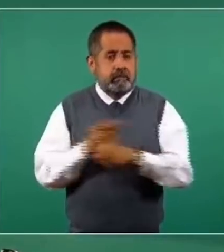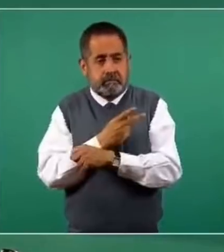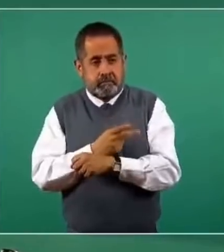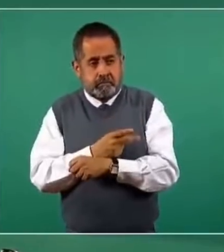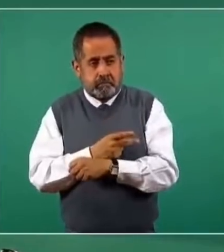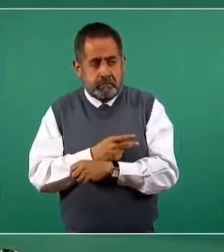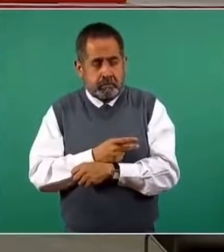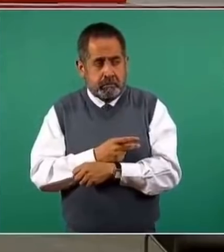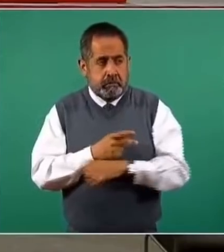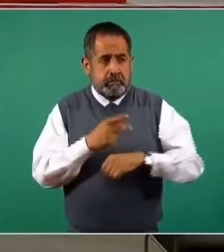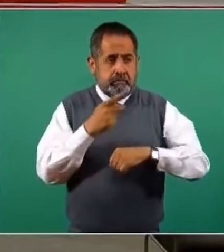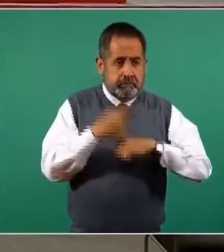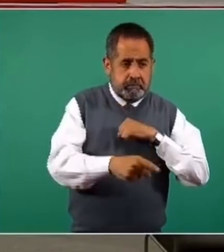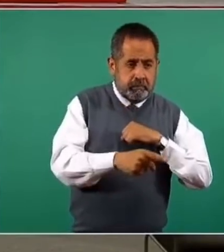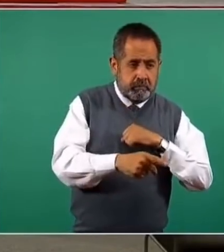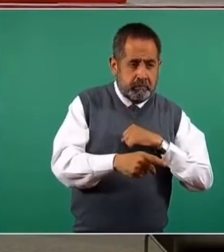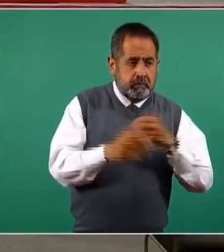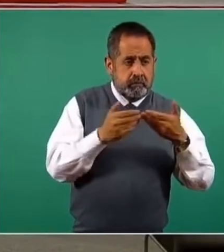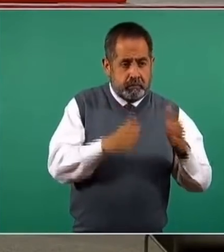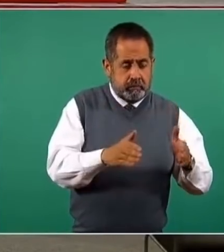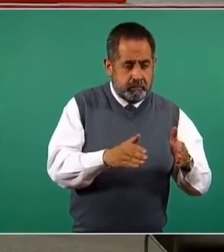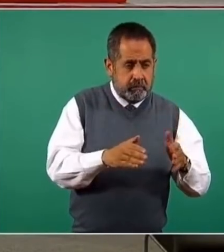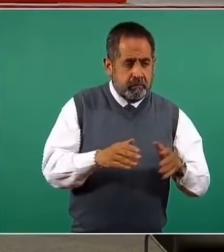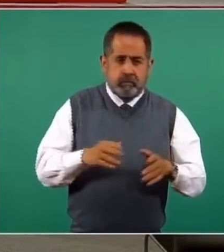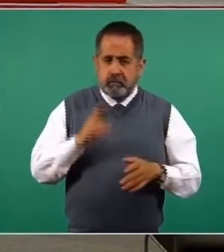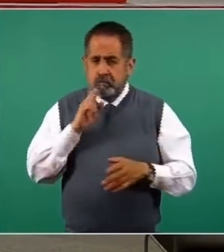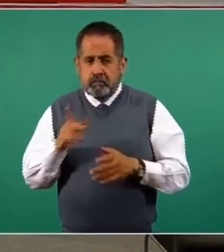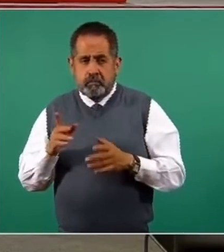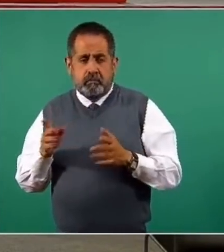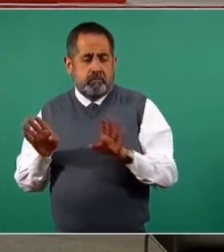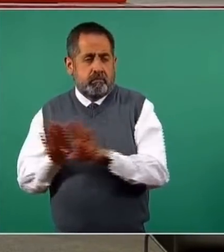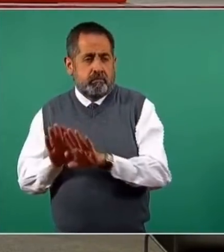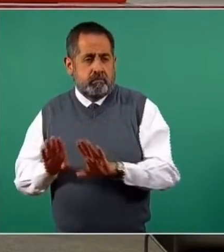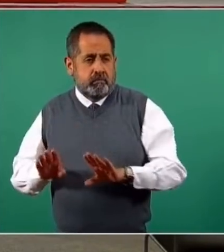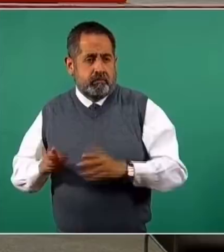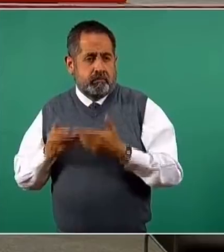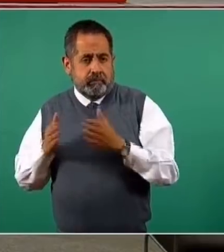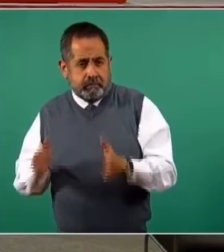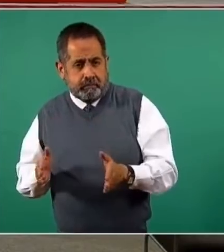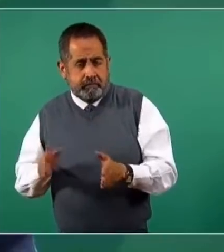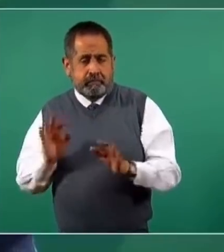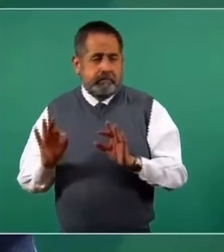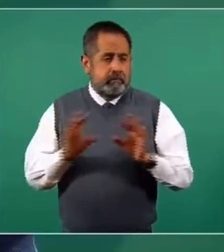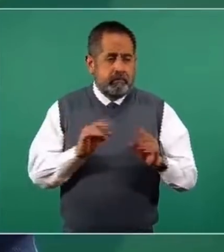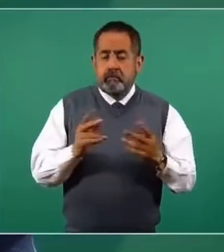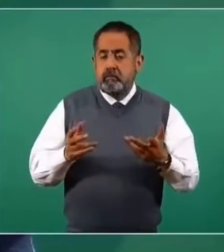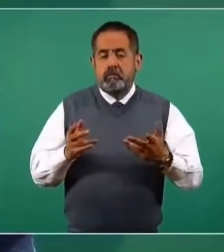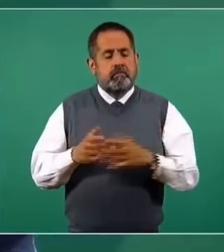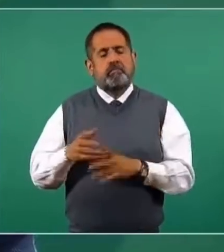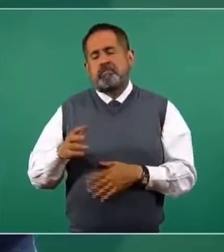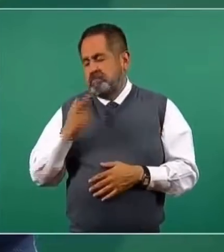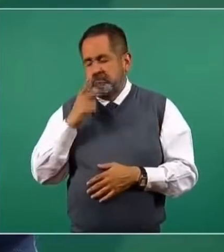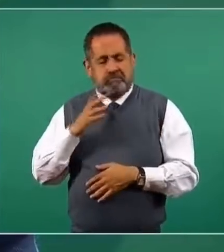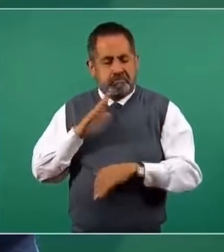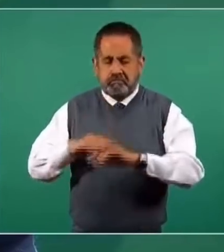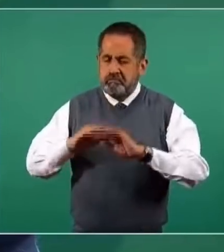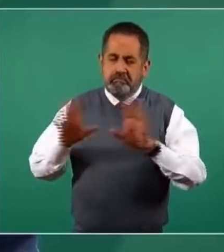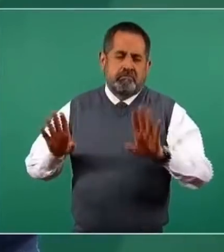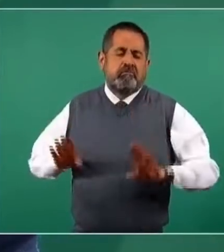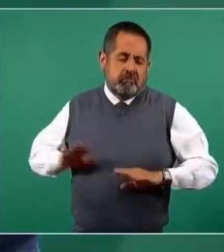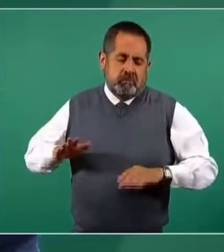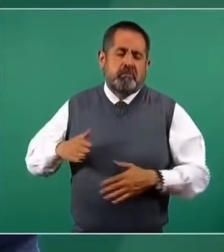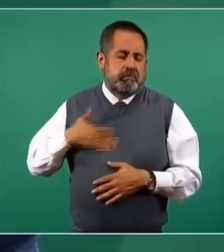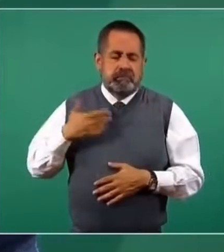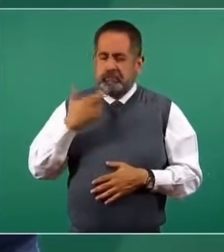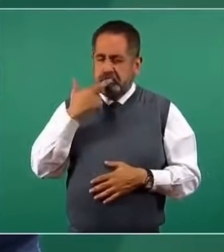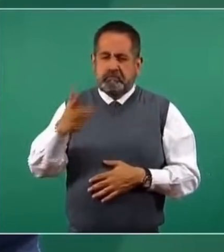riesgo de abrir contra el beneficio de abrir, está claramente dominado por el beneficio. Más cuando